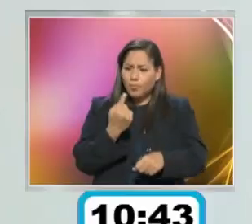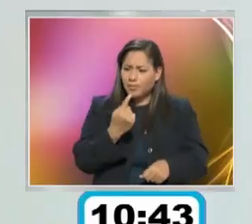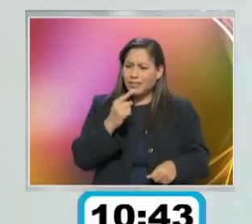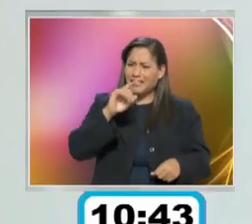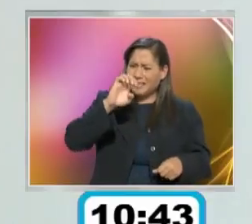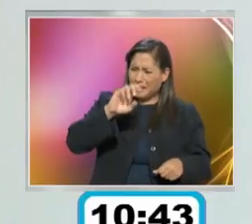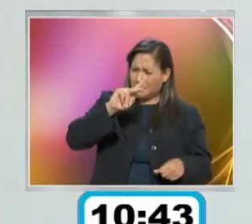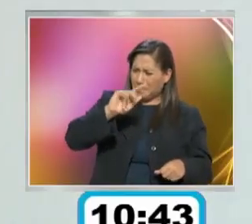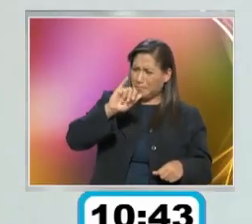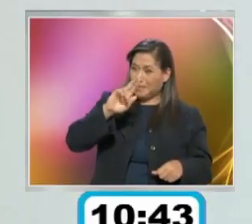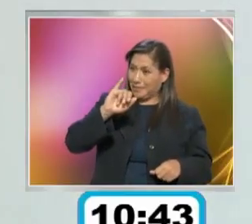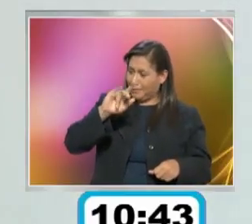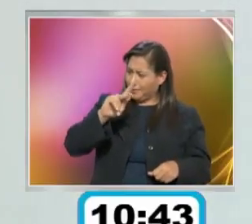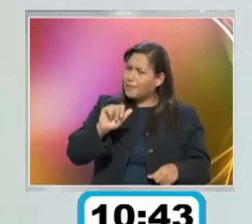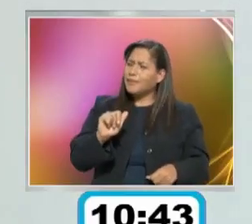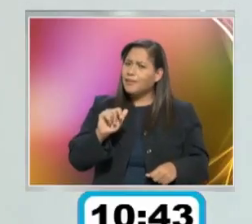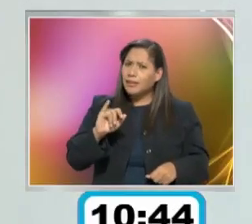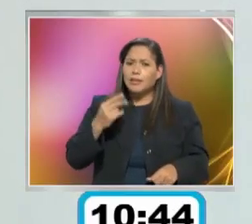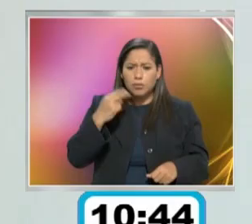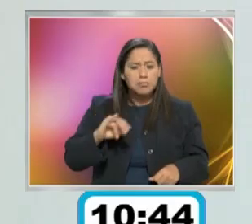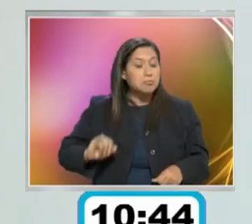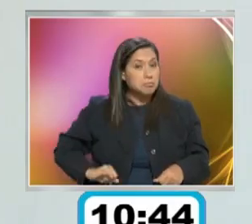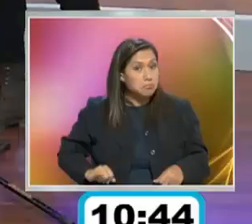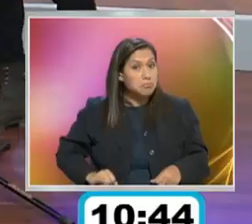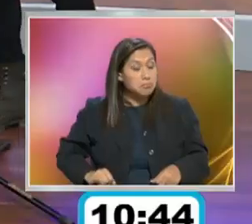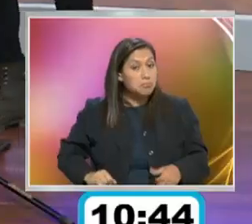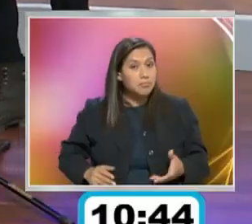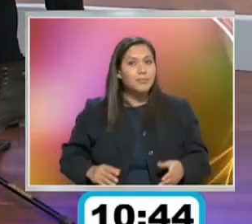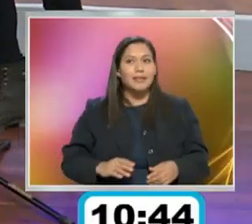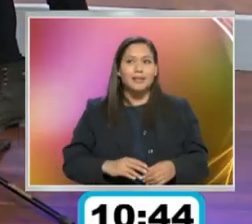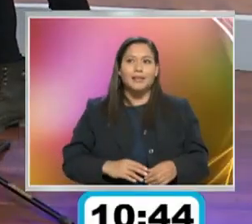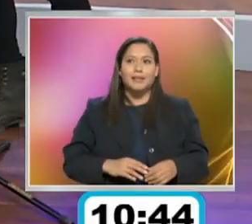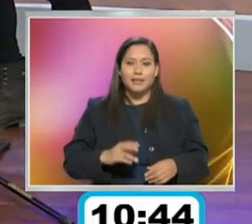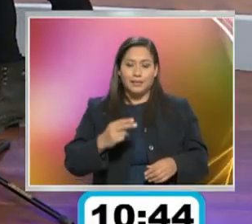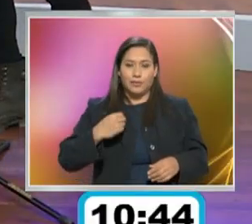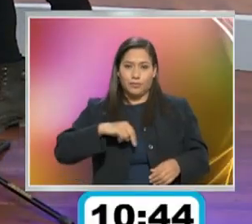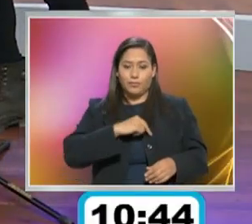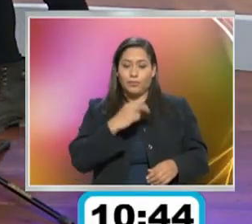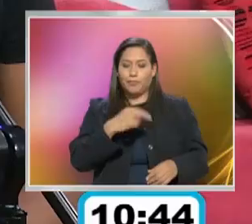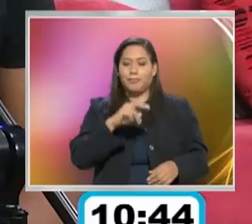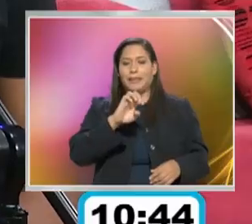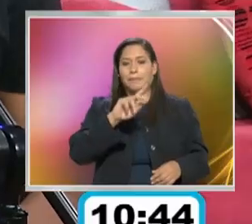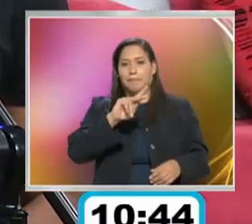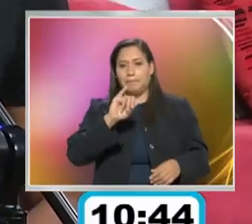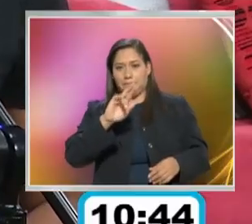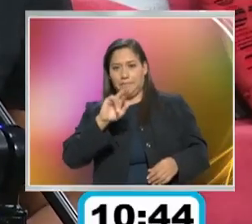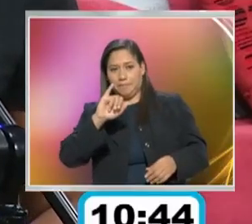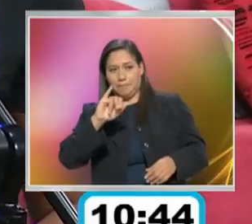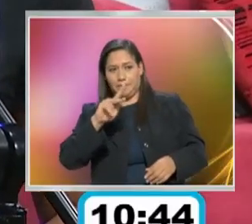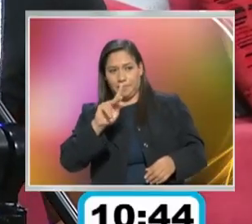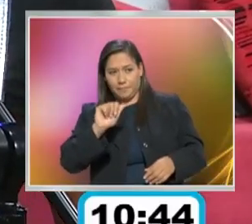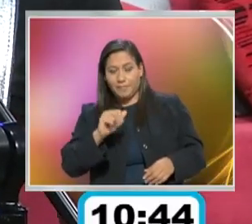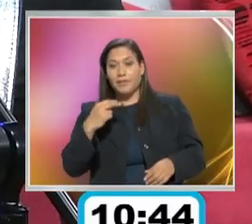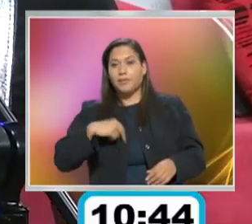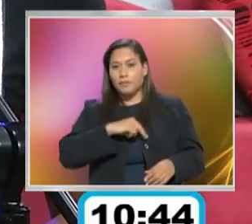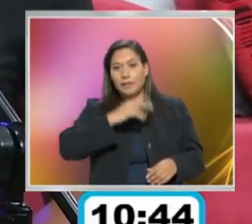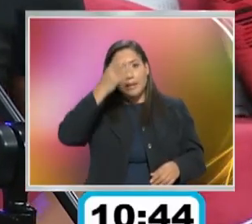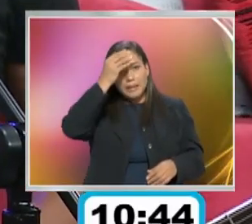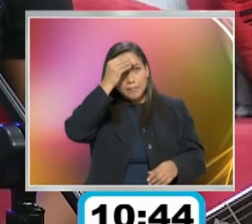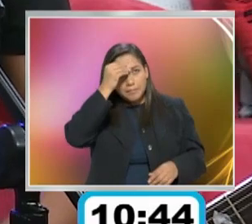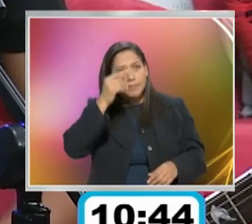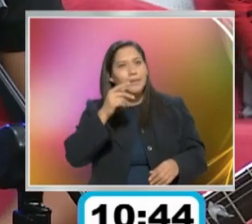llaman Empírica? ¿Qué nombre tan interesante el de ustedes? Bueno, decidimos tomar el nombre de Empírica porque es la forma en que nosotros aprendimos la